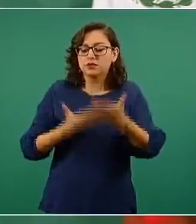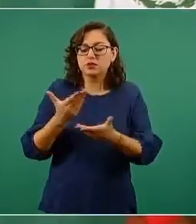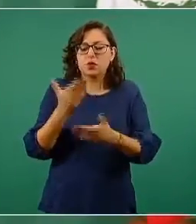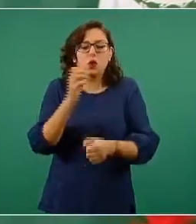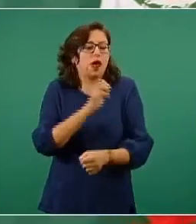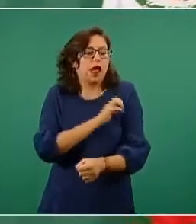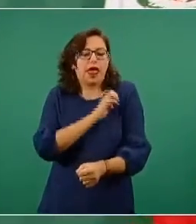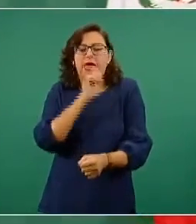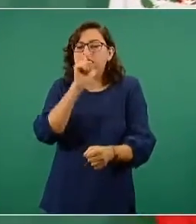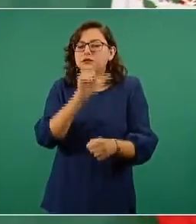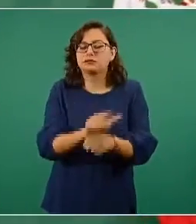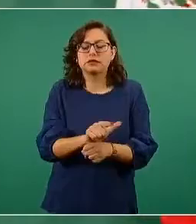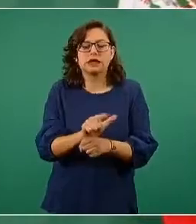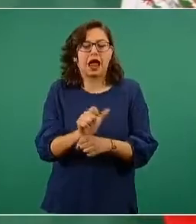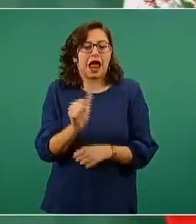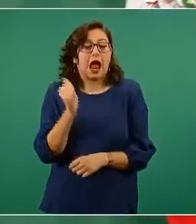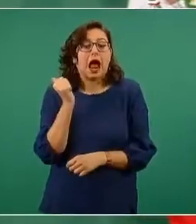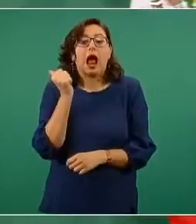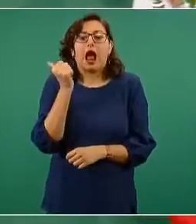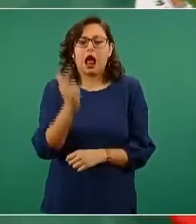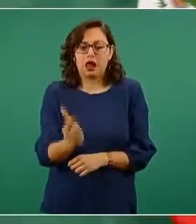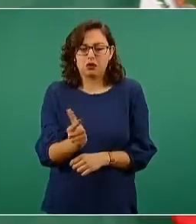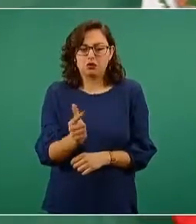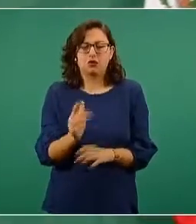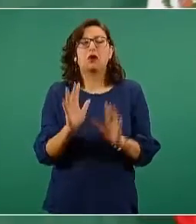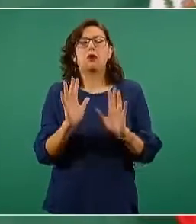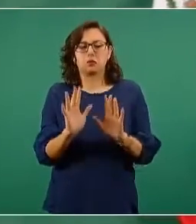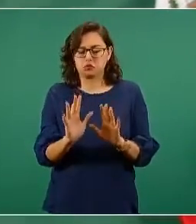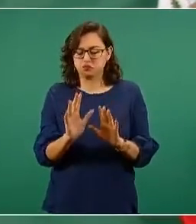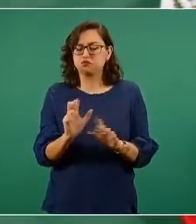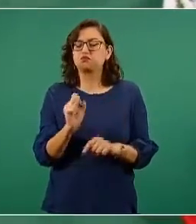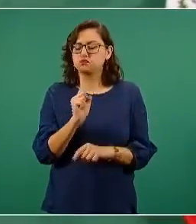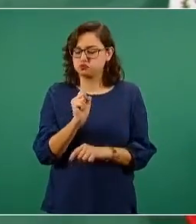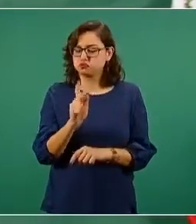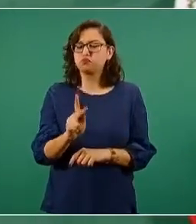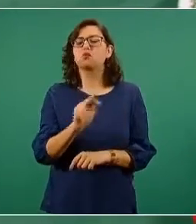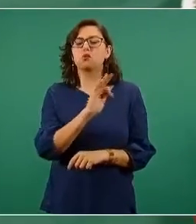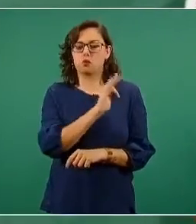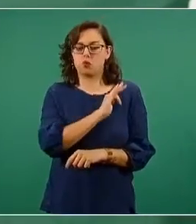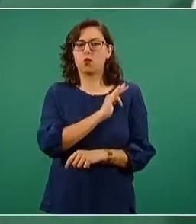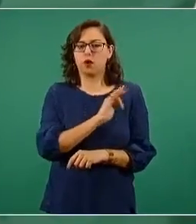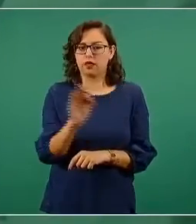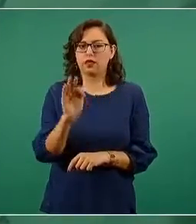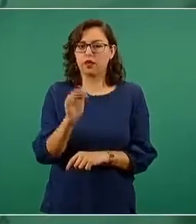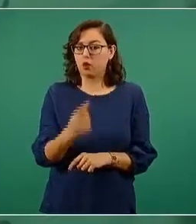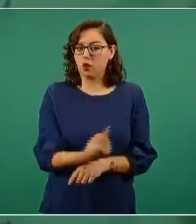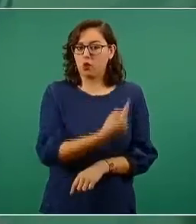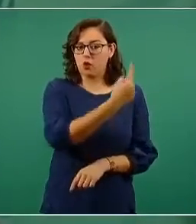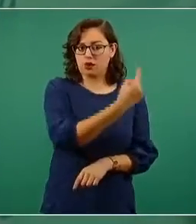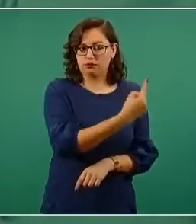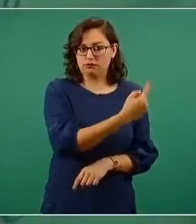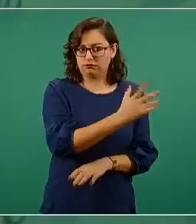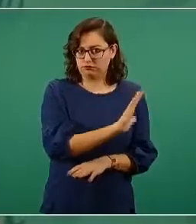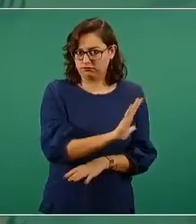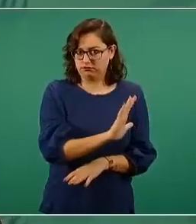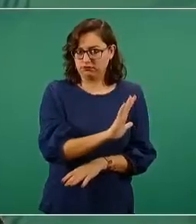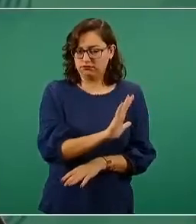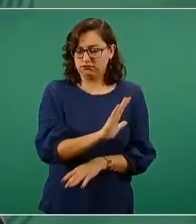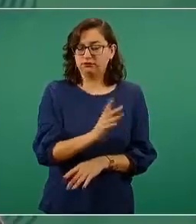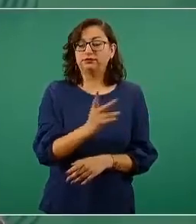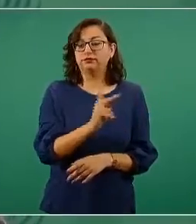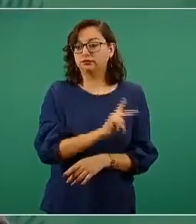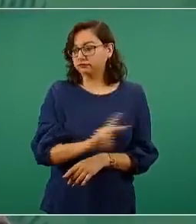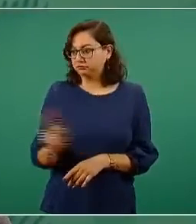que requieren de cierta especialización. Entonces, eso es un avance. Y